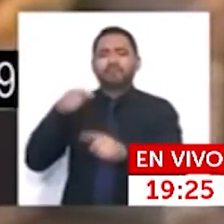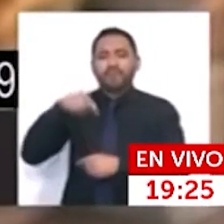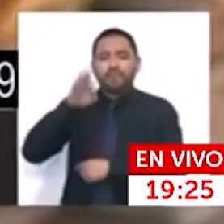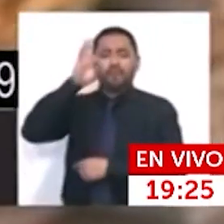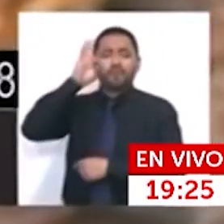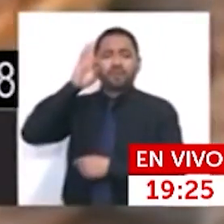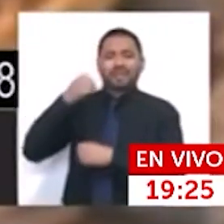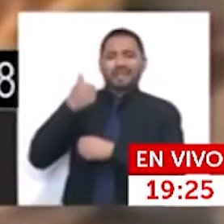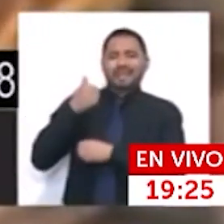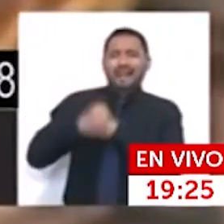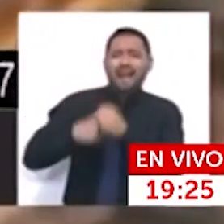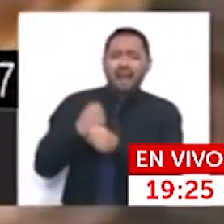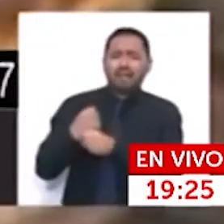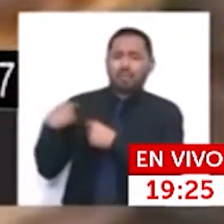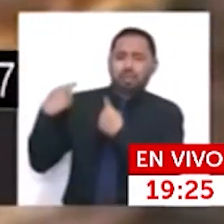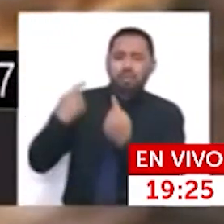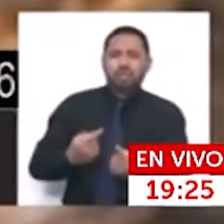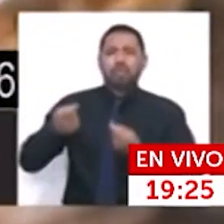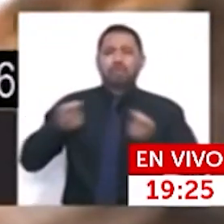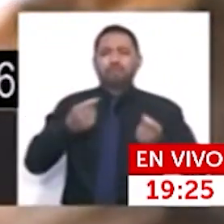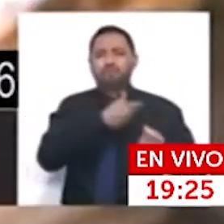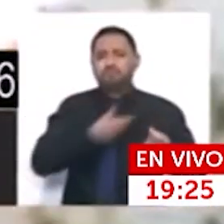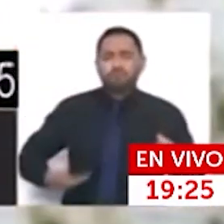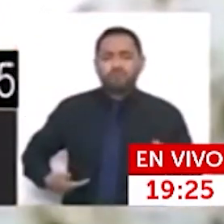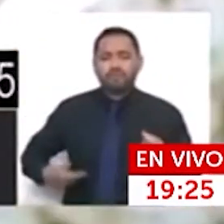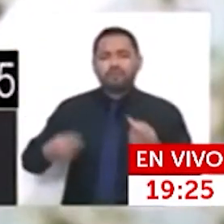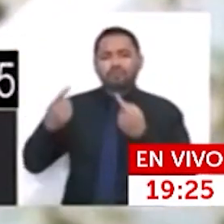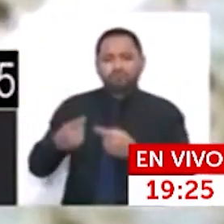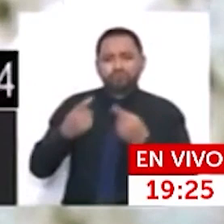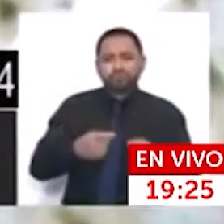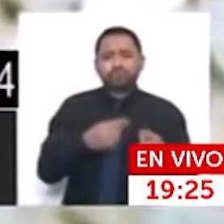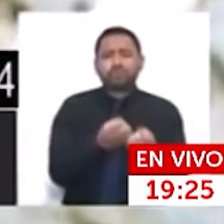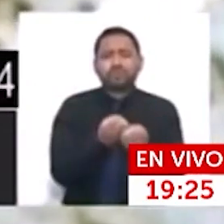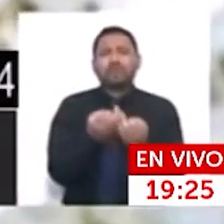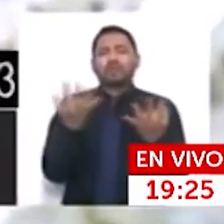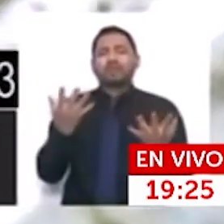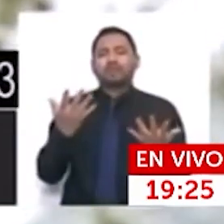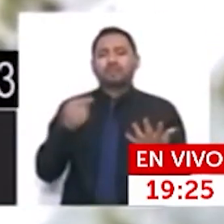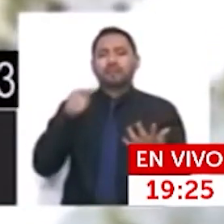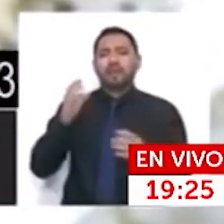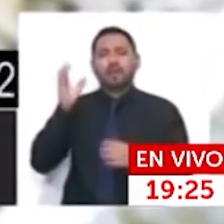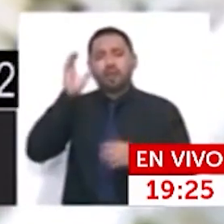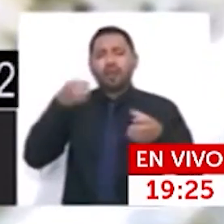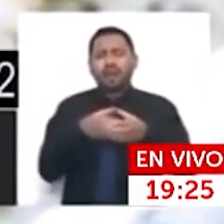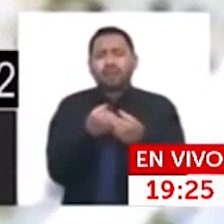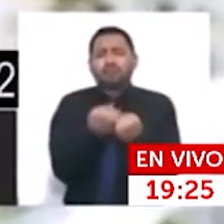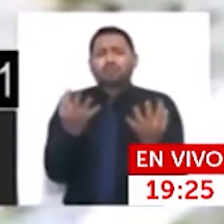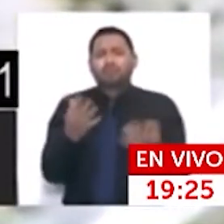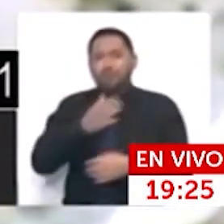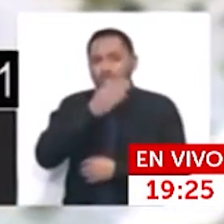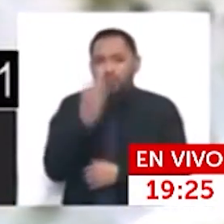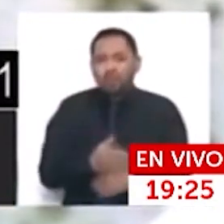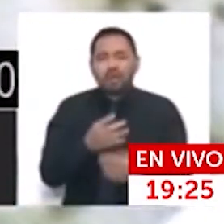y consecuentemente con mayorías parlamentarias nunca agendaron a la educada a la salud como derecho